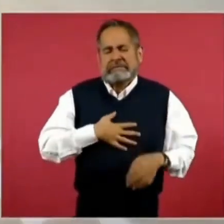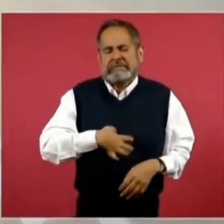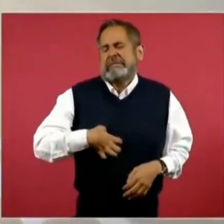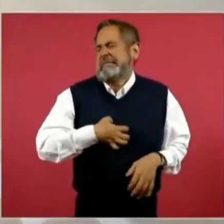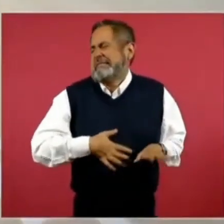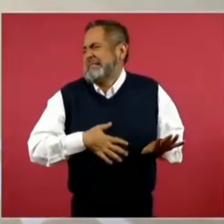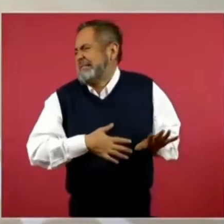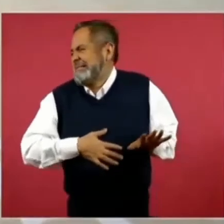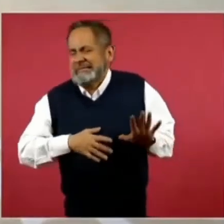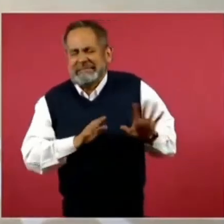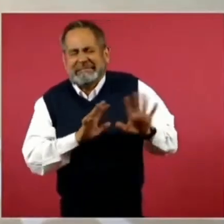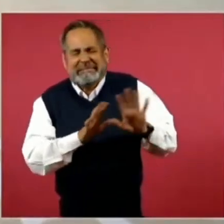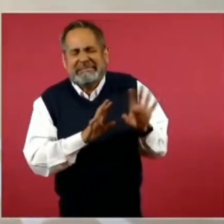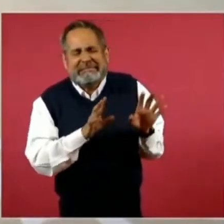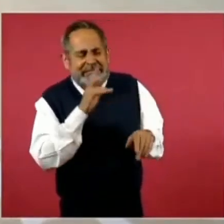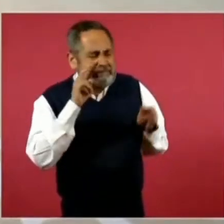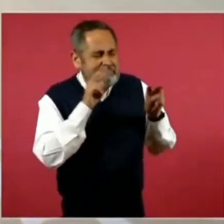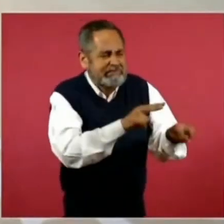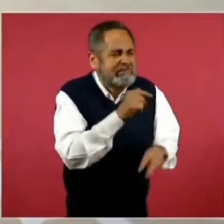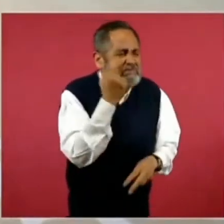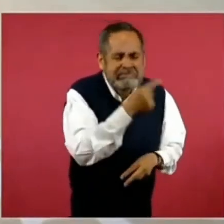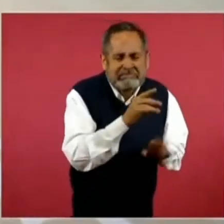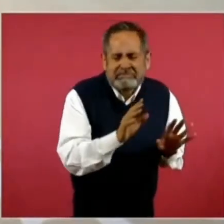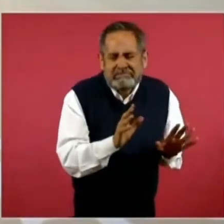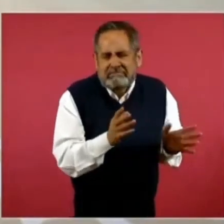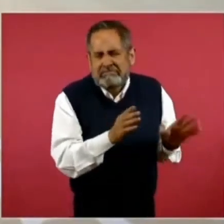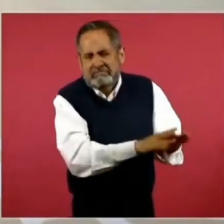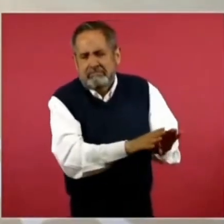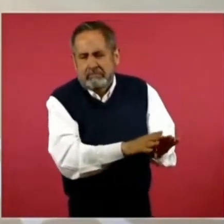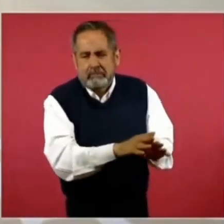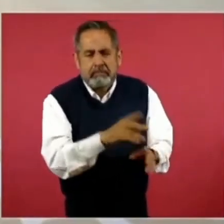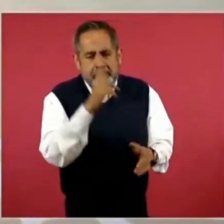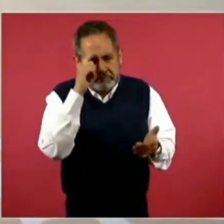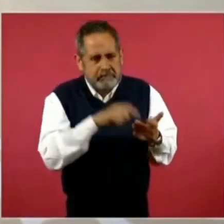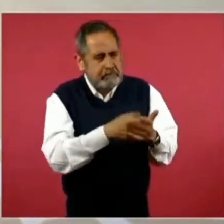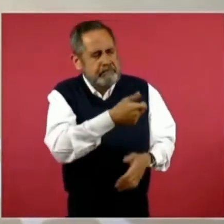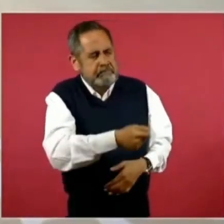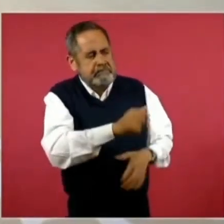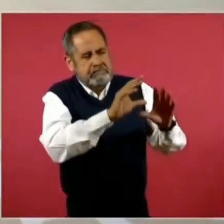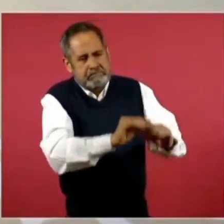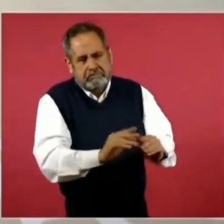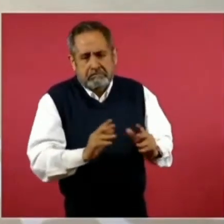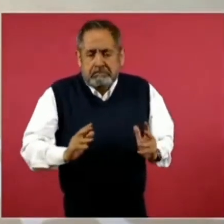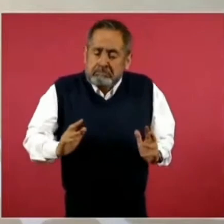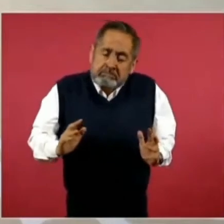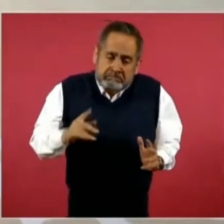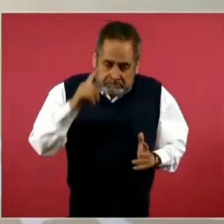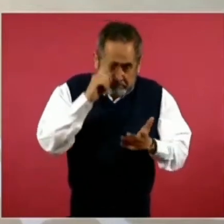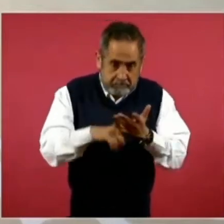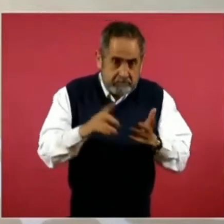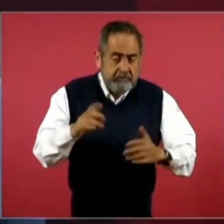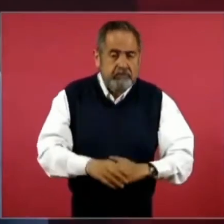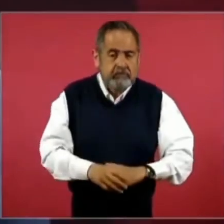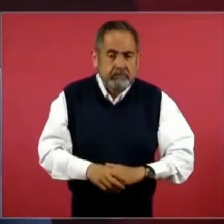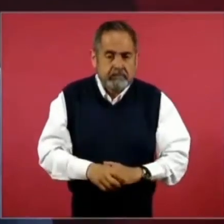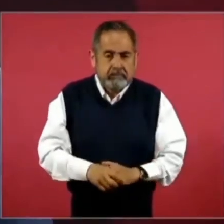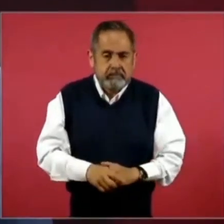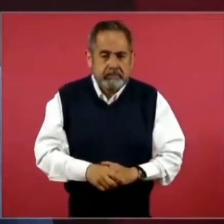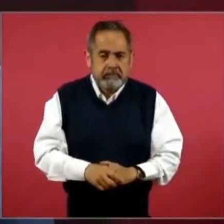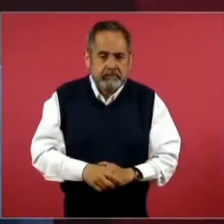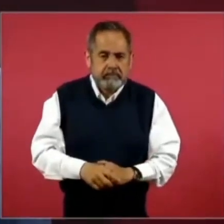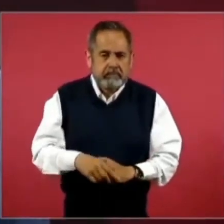escuchar o sea yo creo que más que un